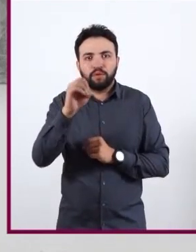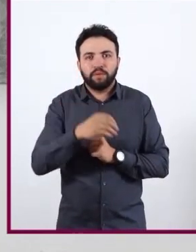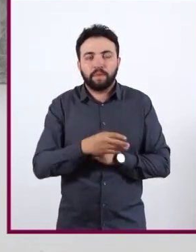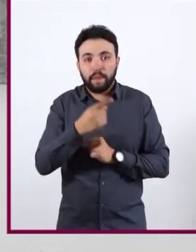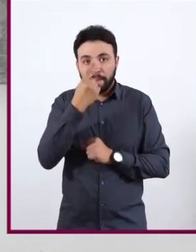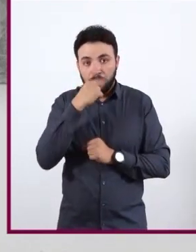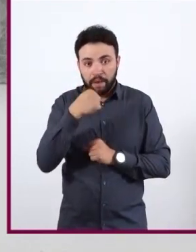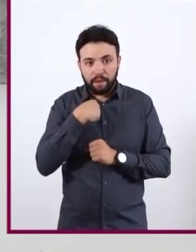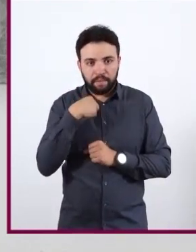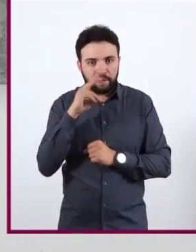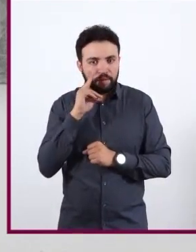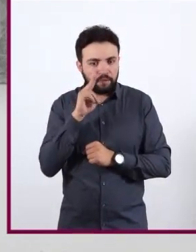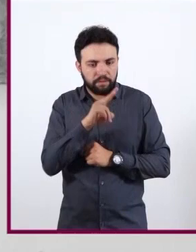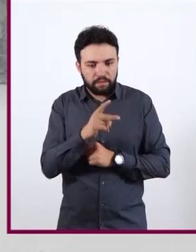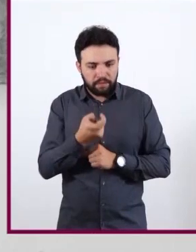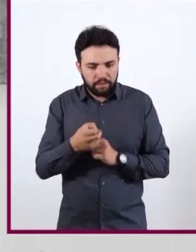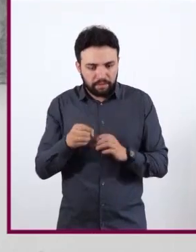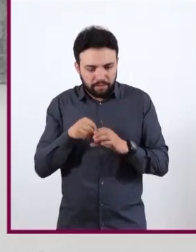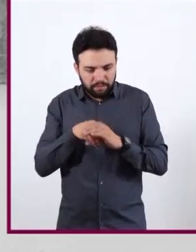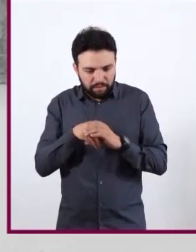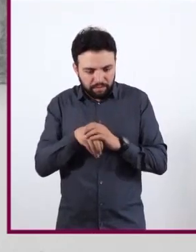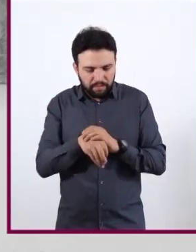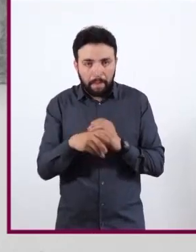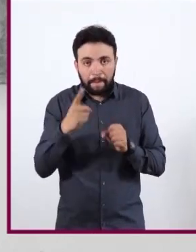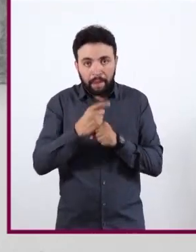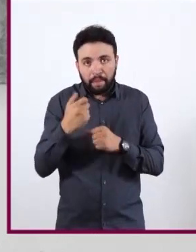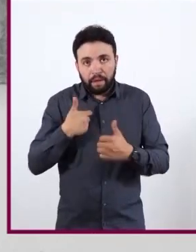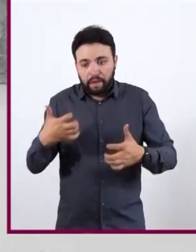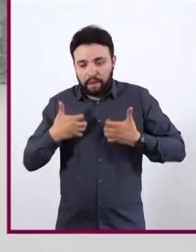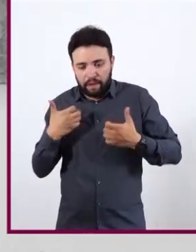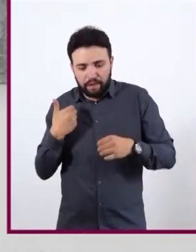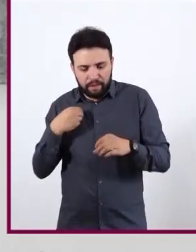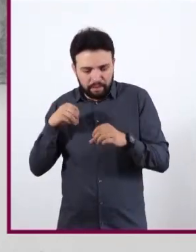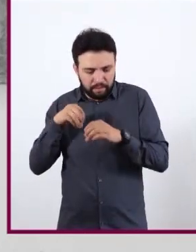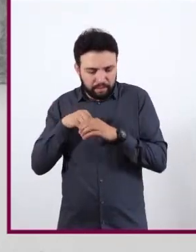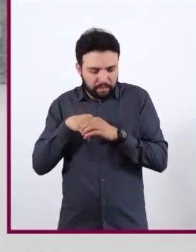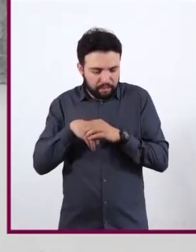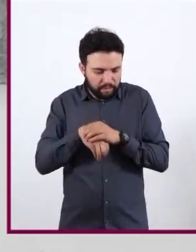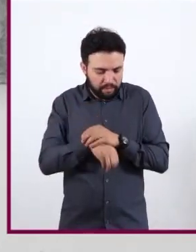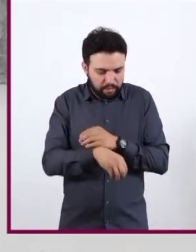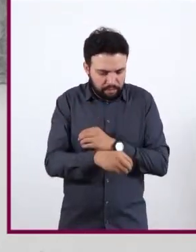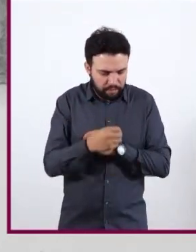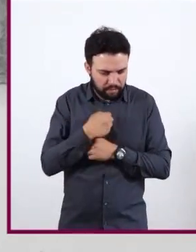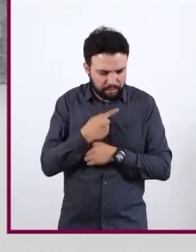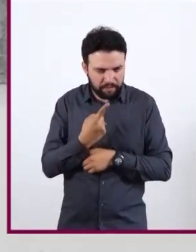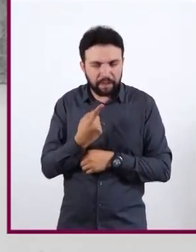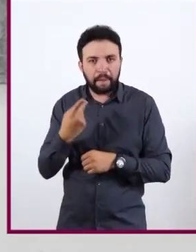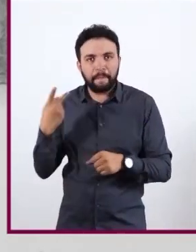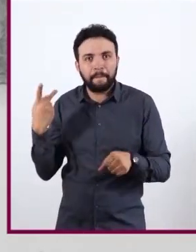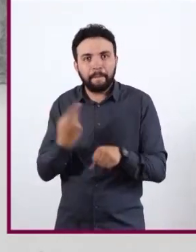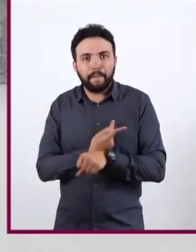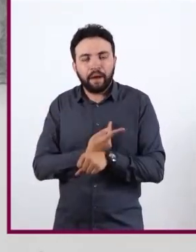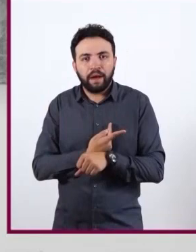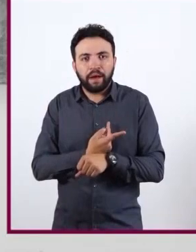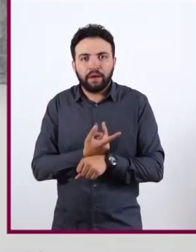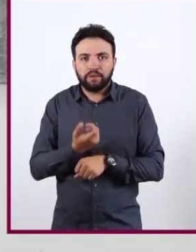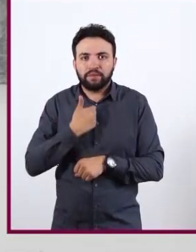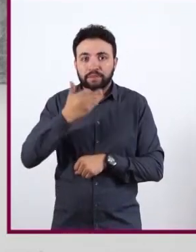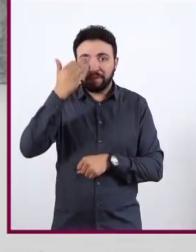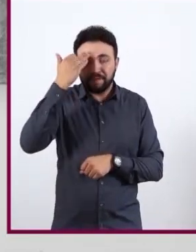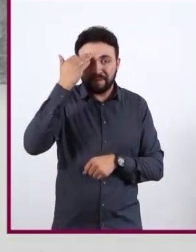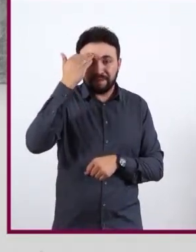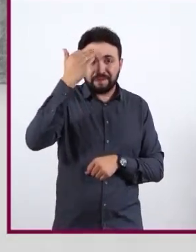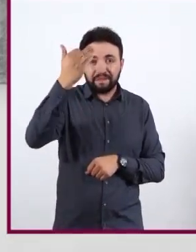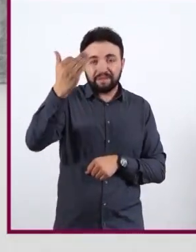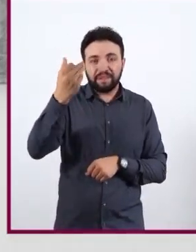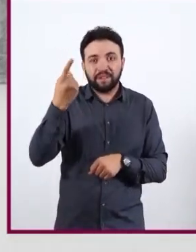mí esto fue como, no sé, una epifanía en el sentido de decir, wow, o sea, ¿qué pasó? Creo que me tardé